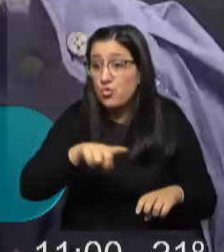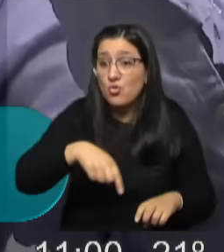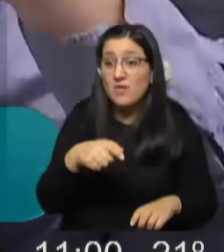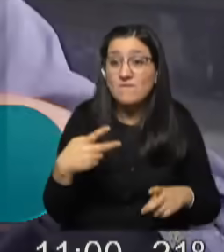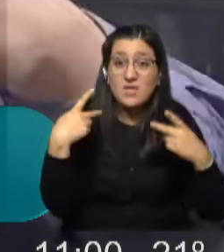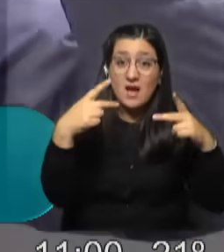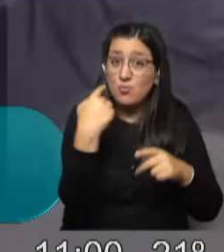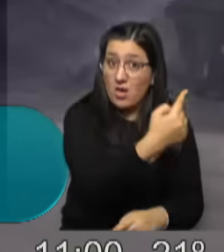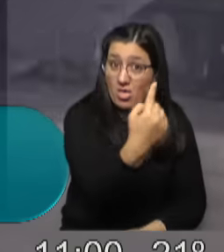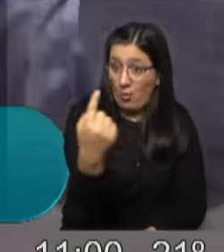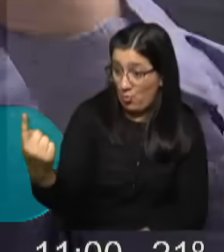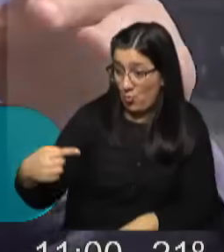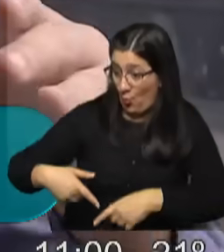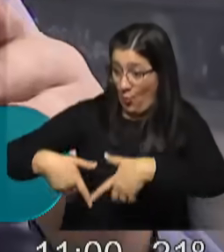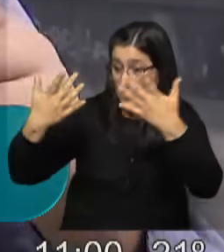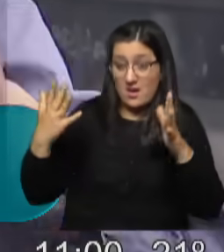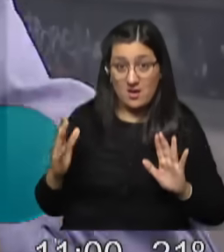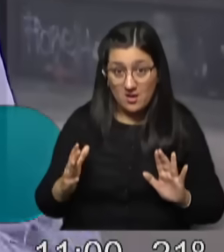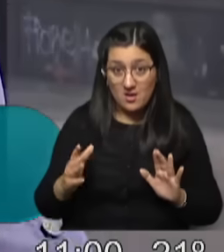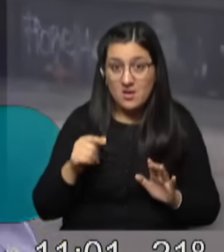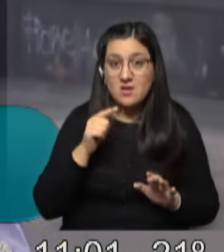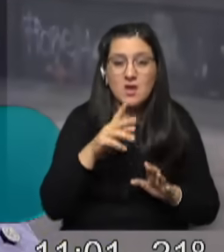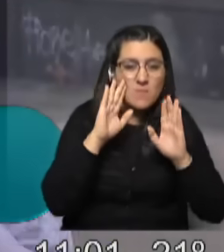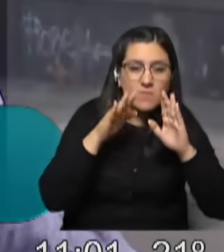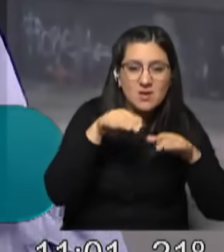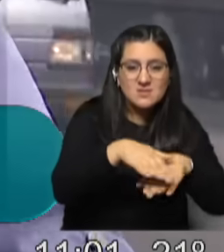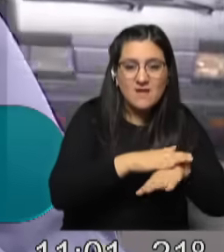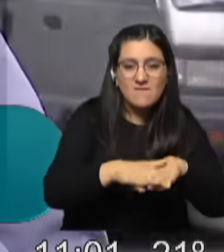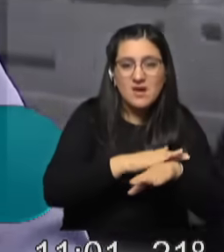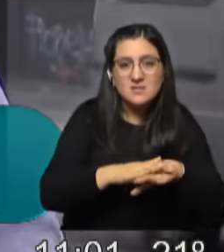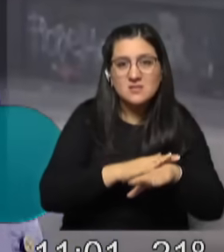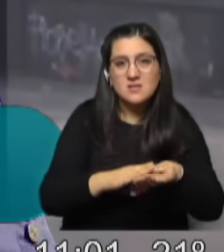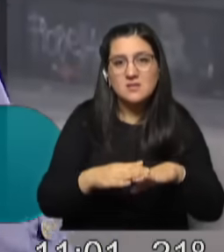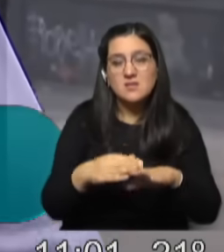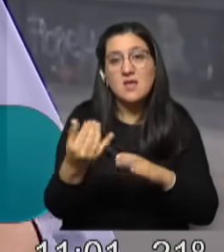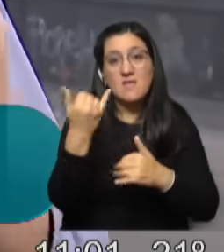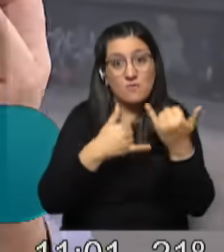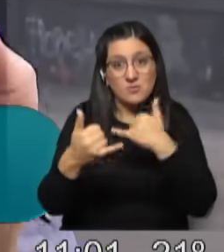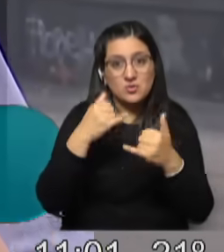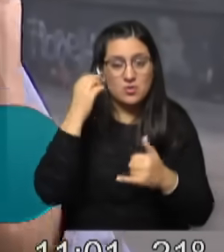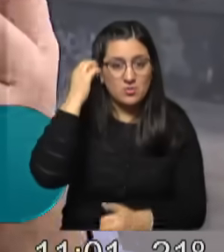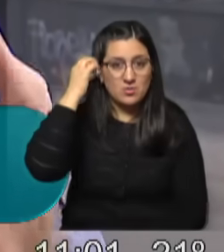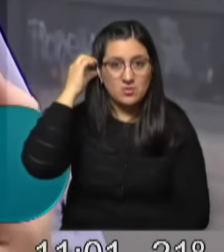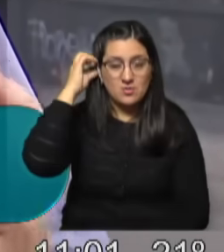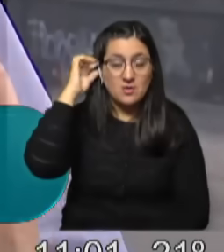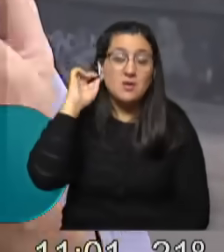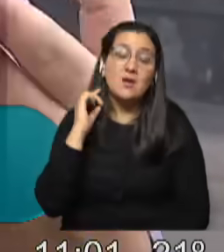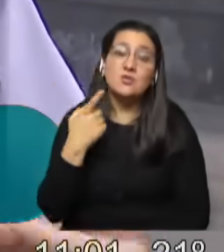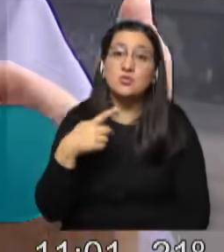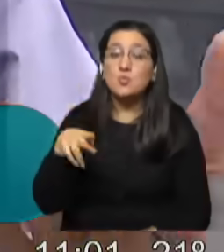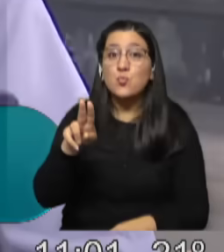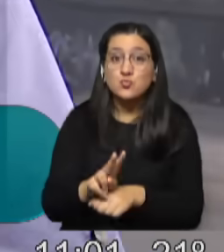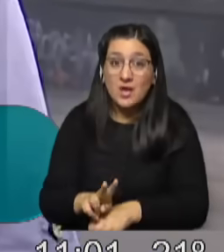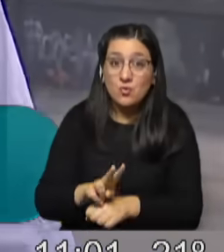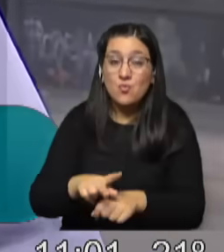viajas vos, dónde viajo yo, dónde viaja Maxi, ¿tá? Y ahí se fija en esa base de datos y sale la información. O sea, se utilizó una herramienta, una